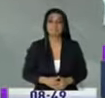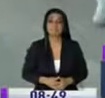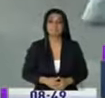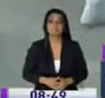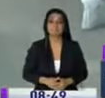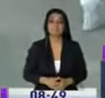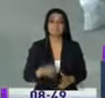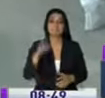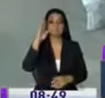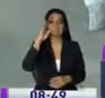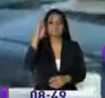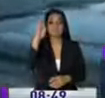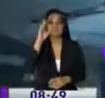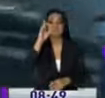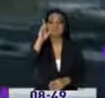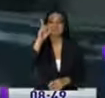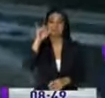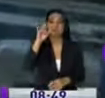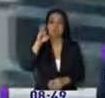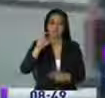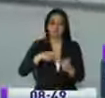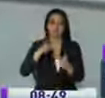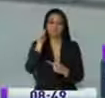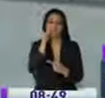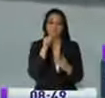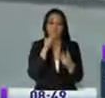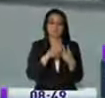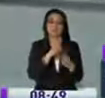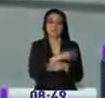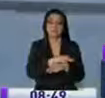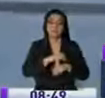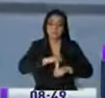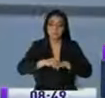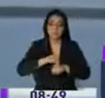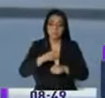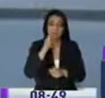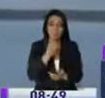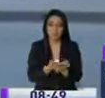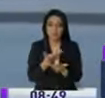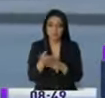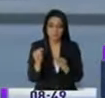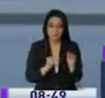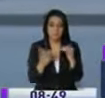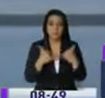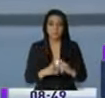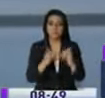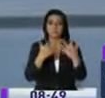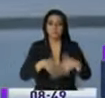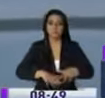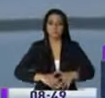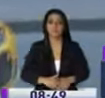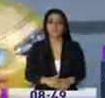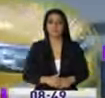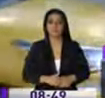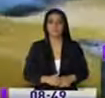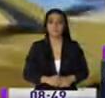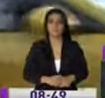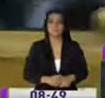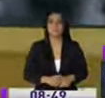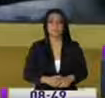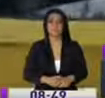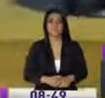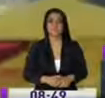Personal de criminalística y de fiscalía realizaron las pericias de ley para recoger indicios de este dramático hecho. Informó desde la ciudad de